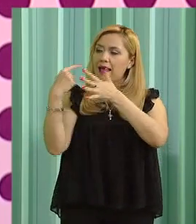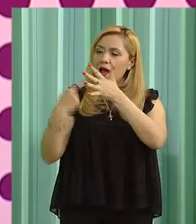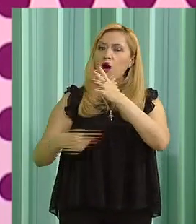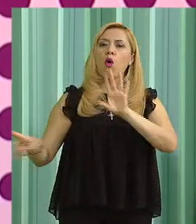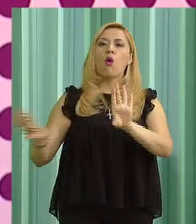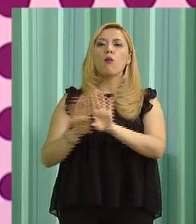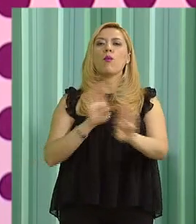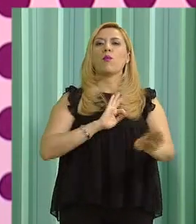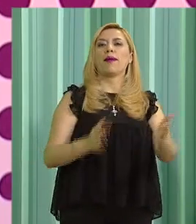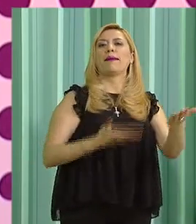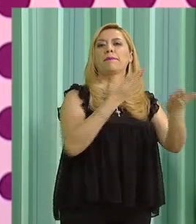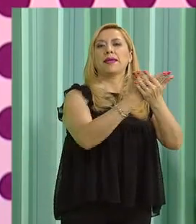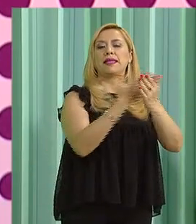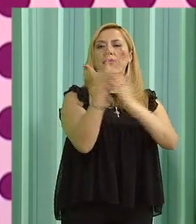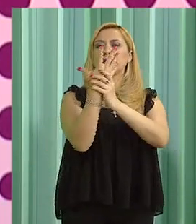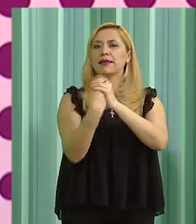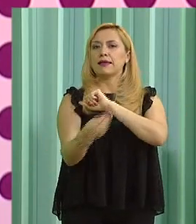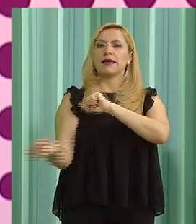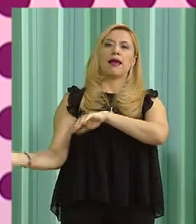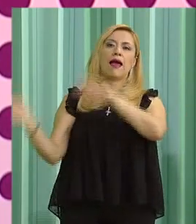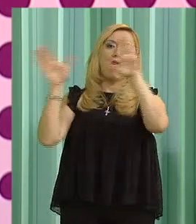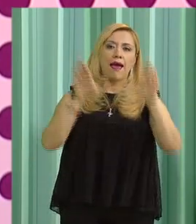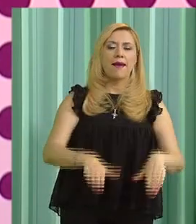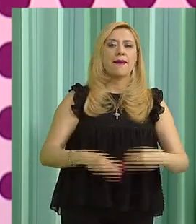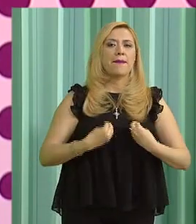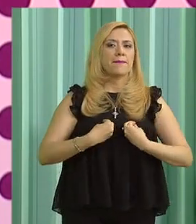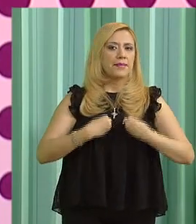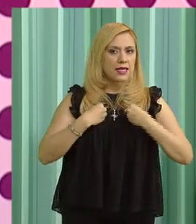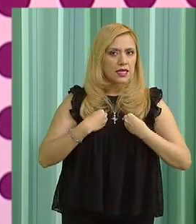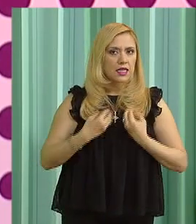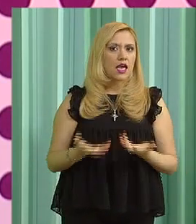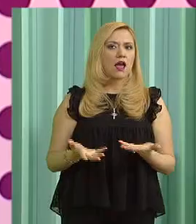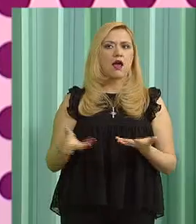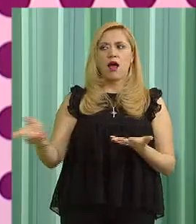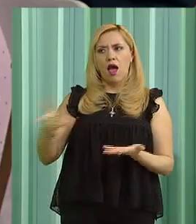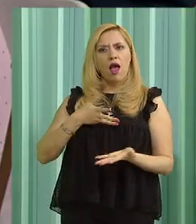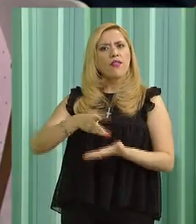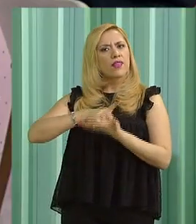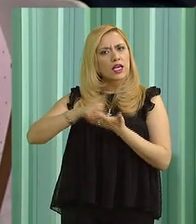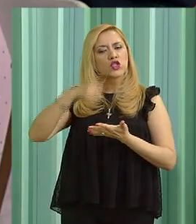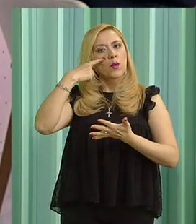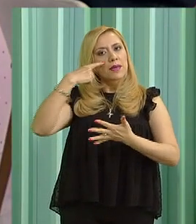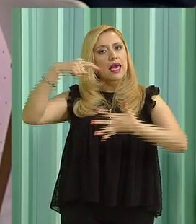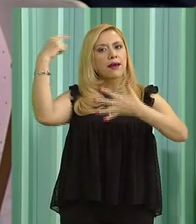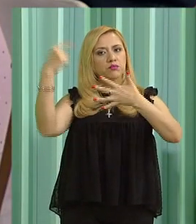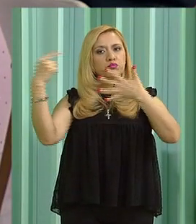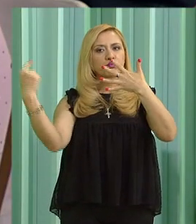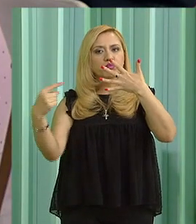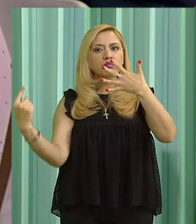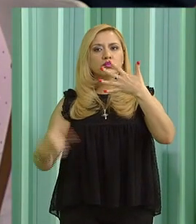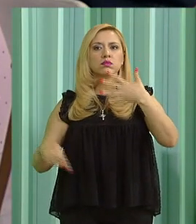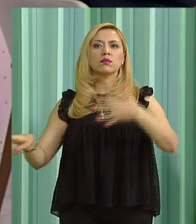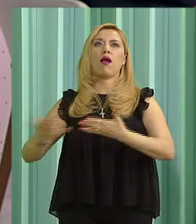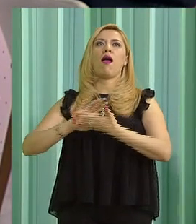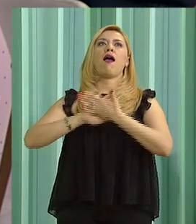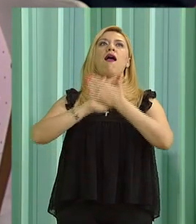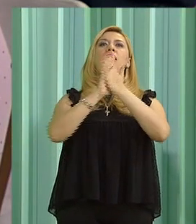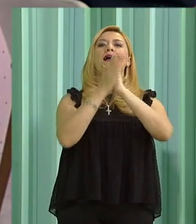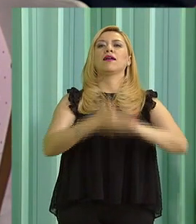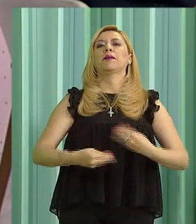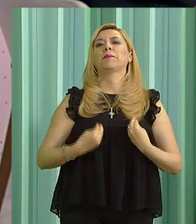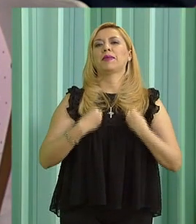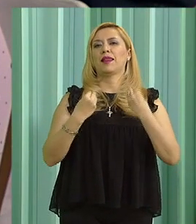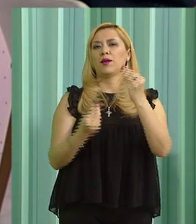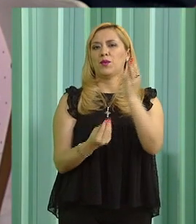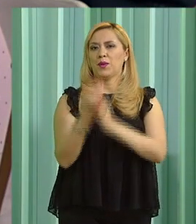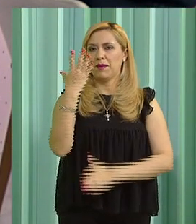México. Informarles todos los derechos y las posibilidades que ellos tienen para poder restablecer sus vidas aquí en el país.